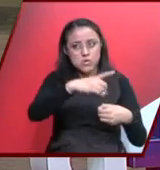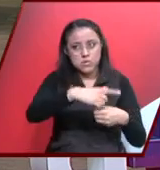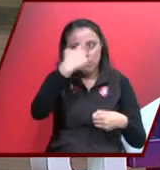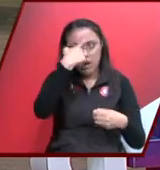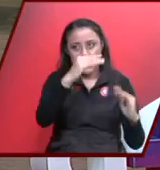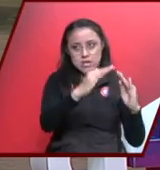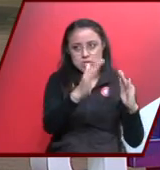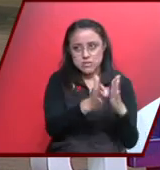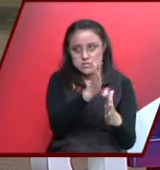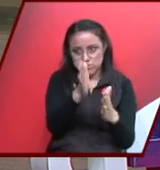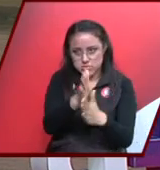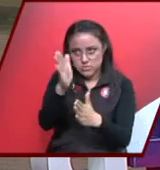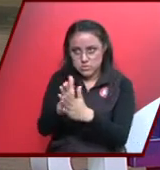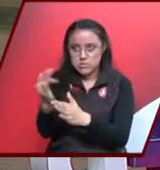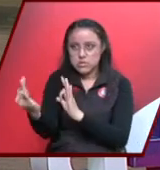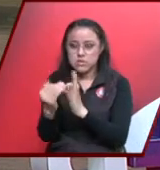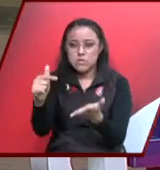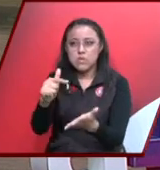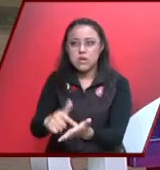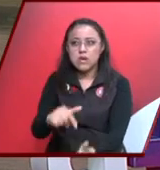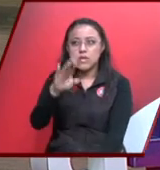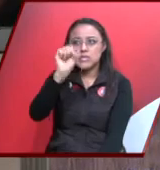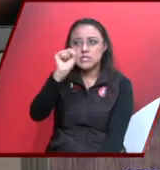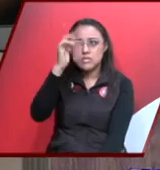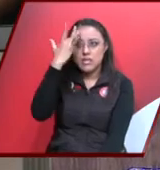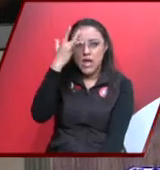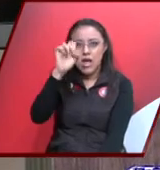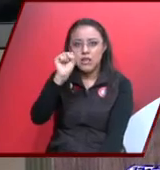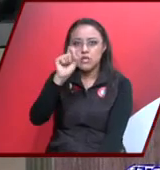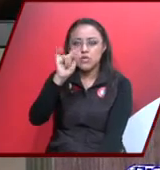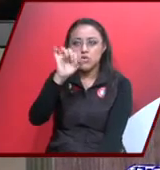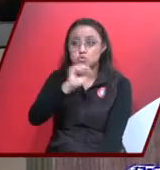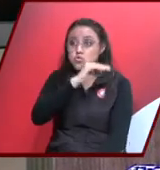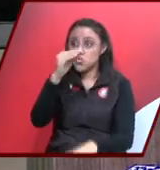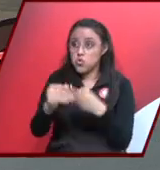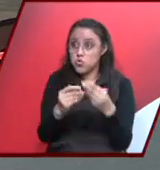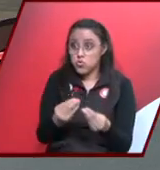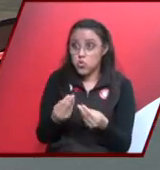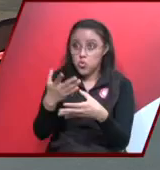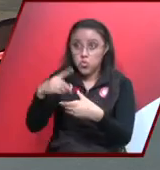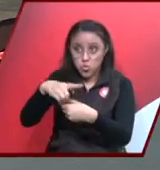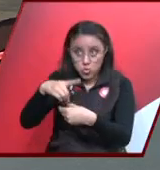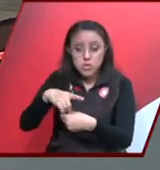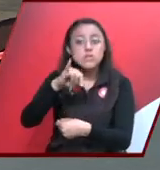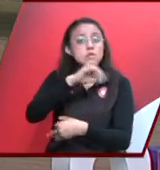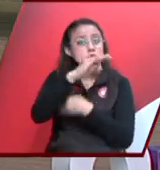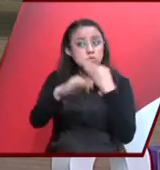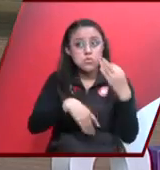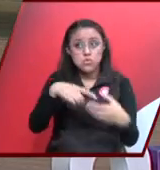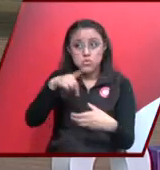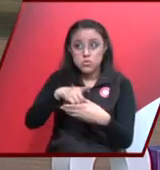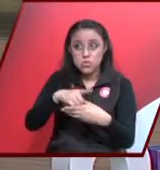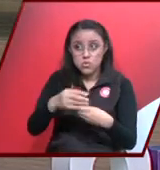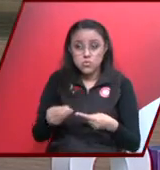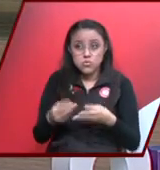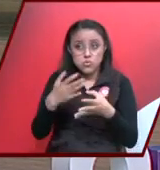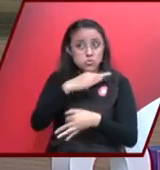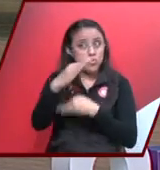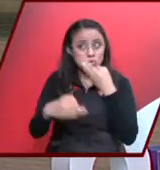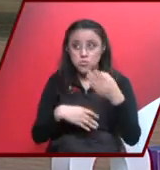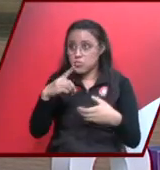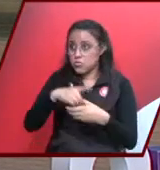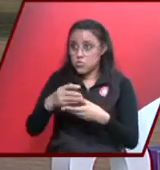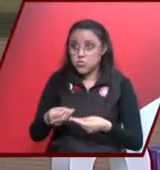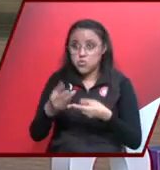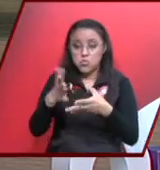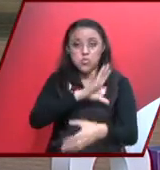construir casas cerca de General Santos? ¿Todo? Todo eso ha hecho. ¿Todo lo donó? Todo lo